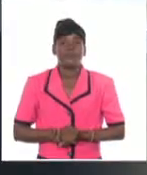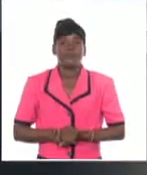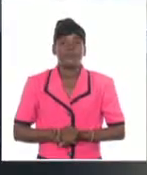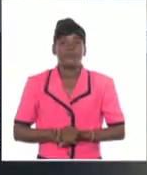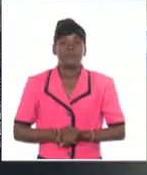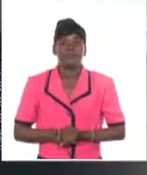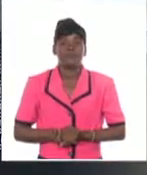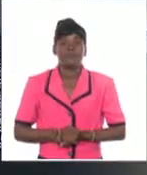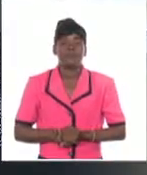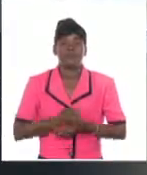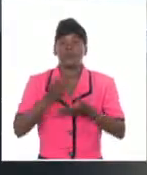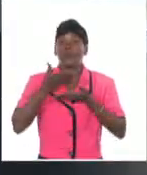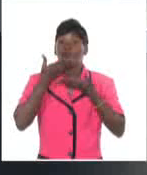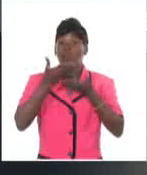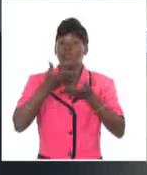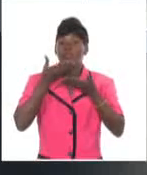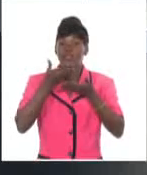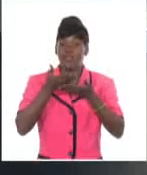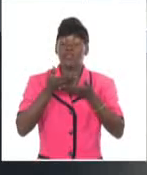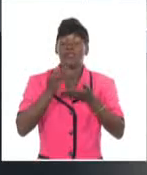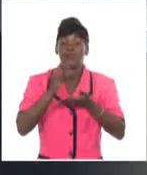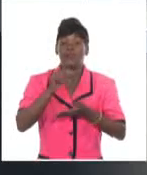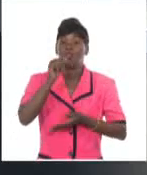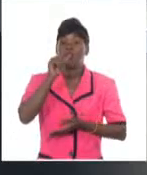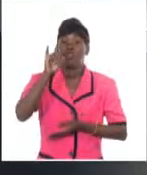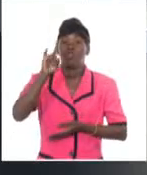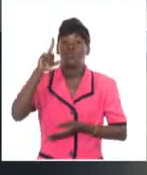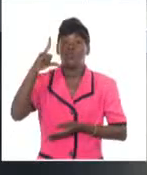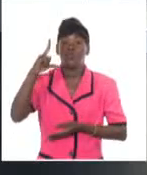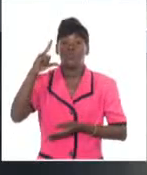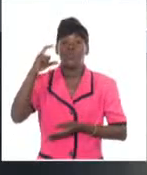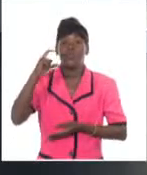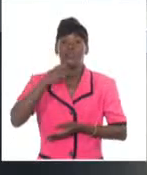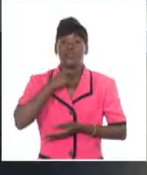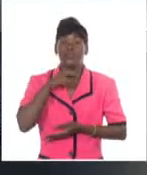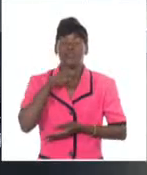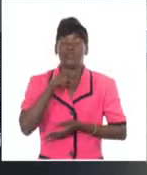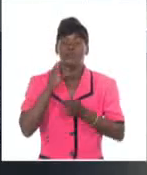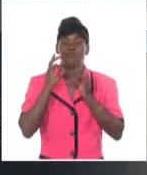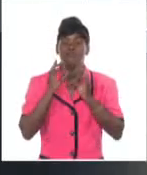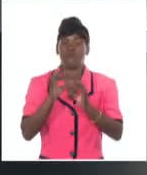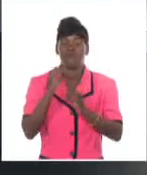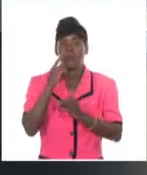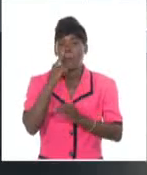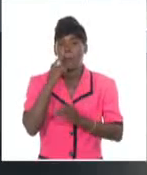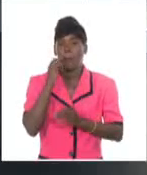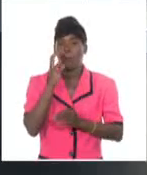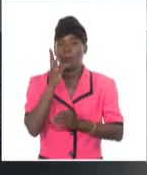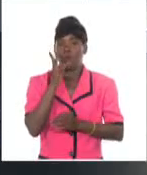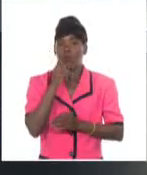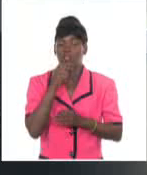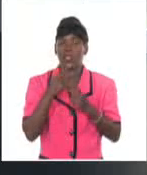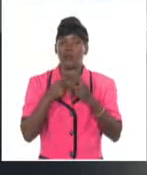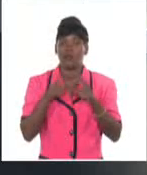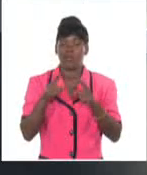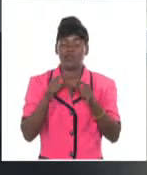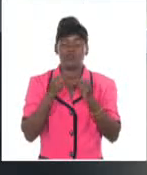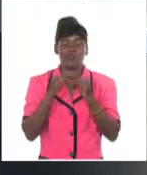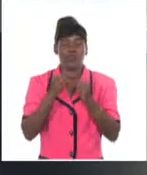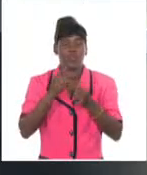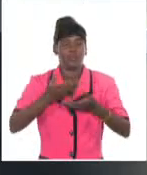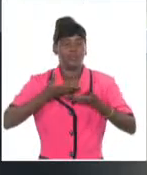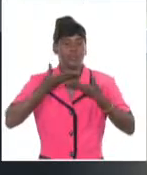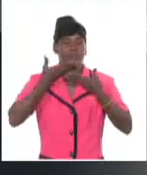La poesía de Dulce María Loynaz ha sido calificada como fuerte, aunque delicada e intensa. Rasgos